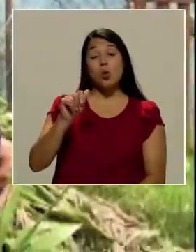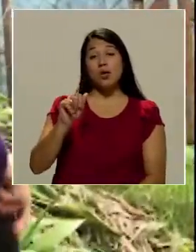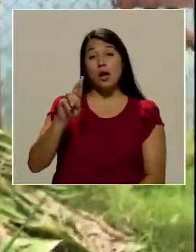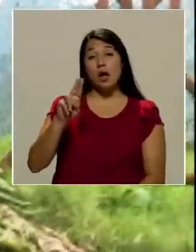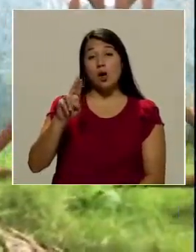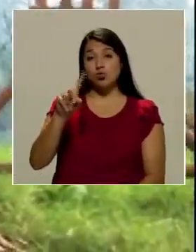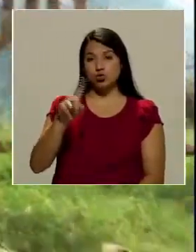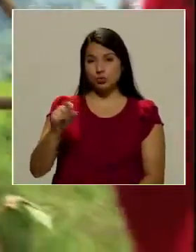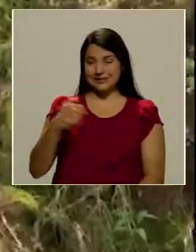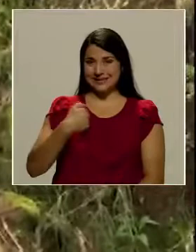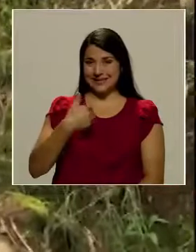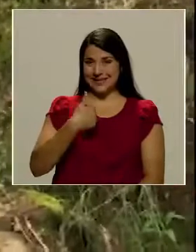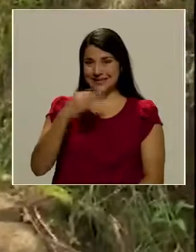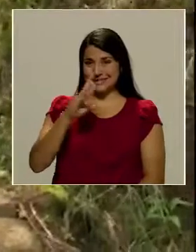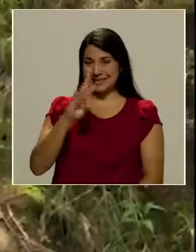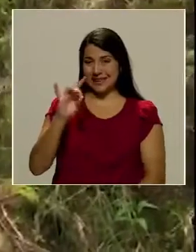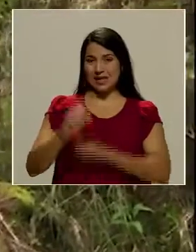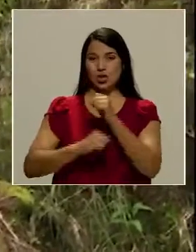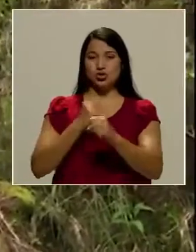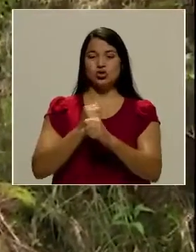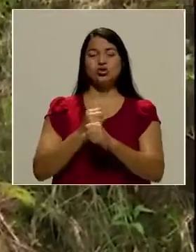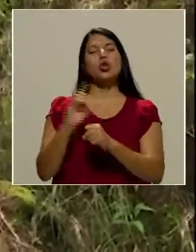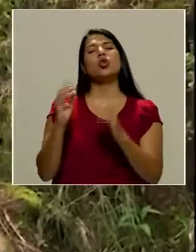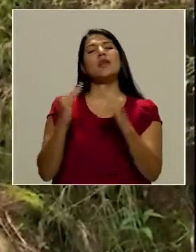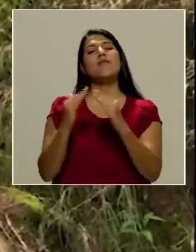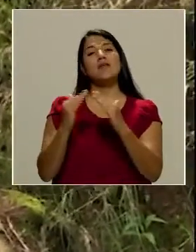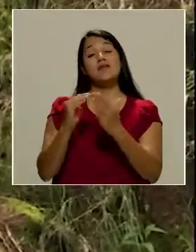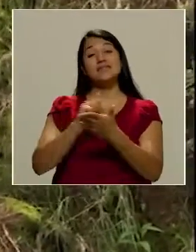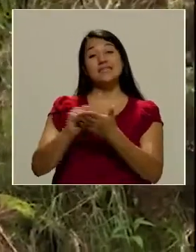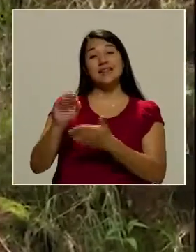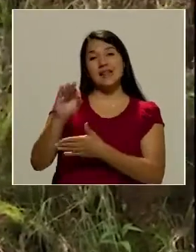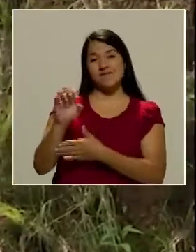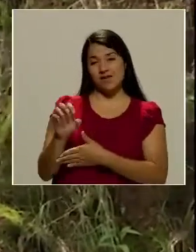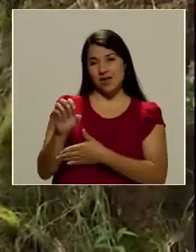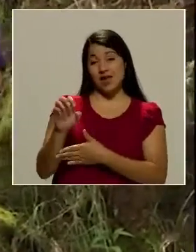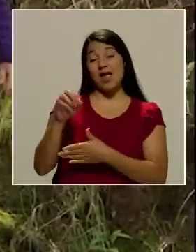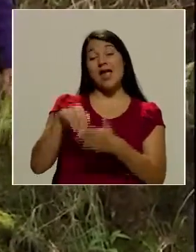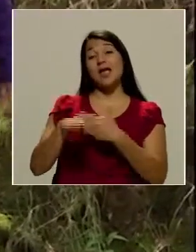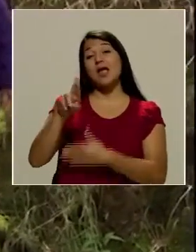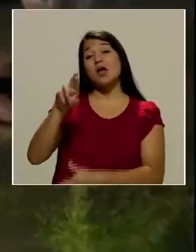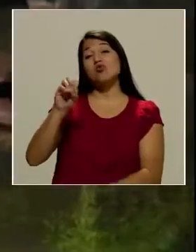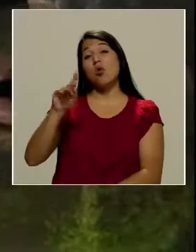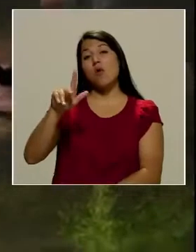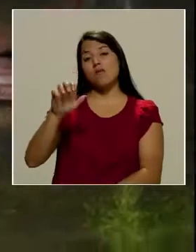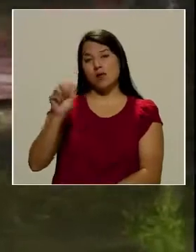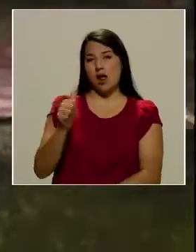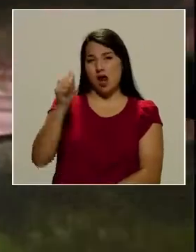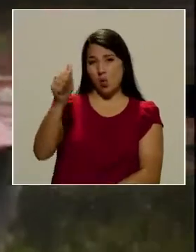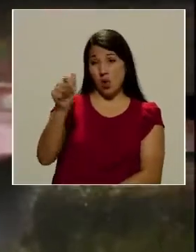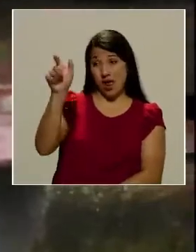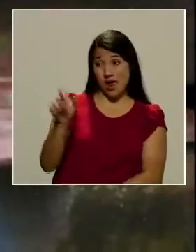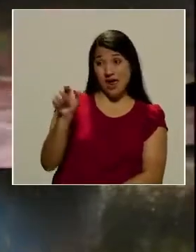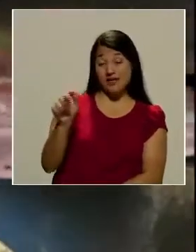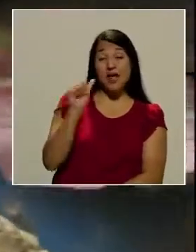edad, vecina del precario Santa Fe, en Dulce Nombre de Alajuela. Ella es una de muchos adultos mayores que viven en una situación